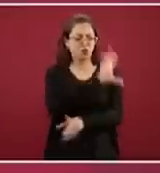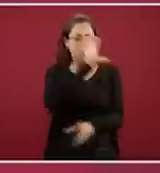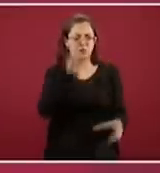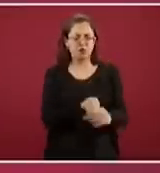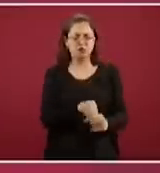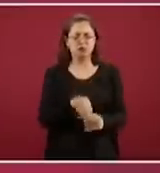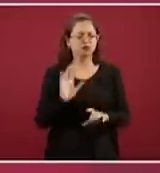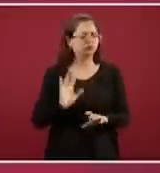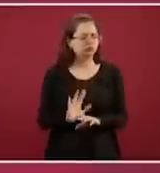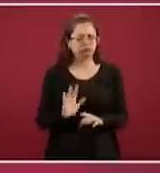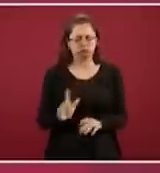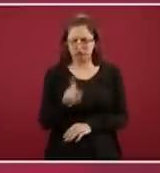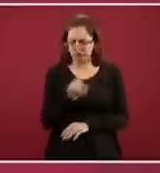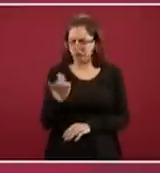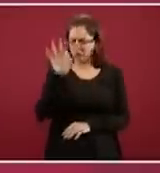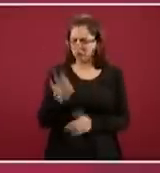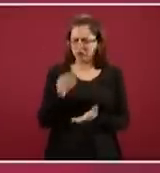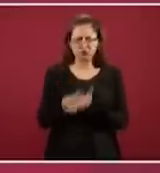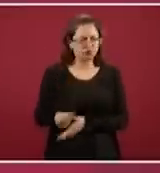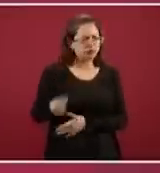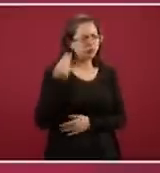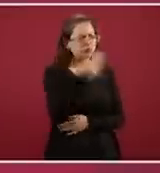completamente, no, se le paga su patrimonio.